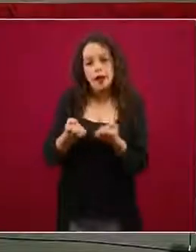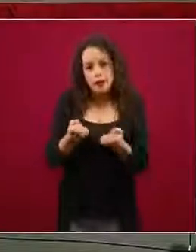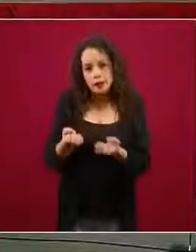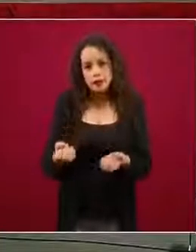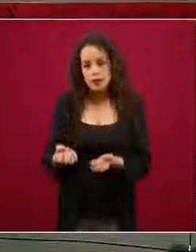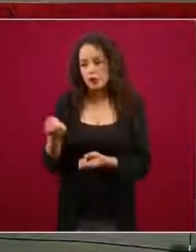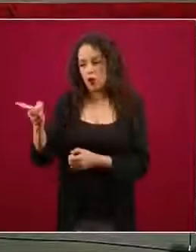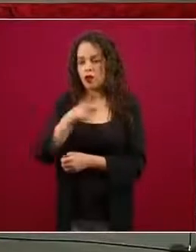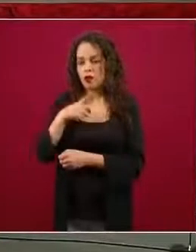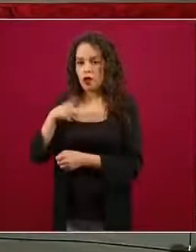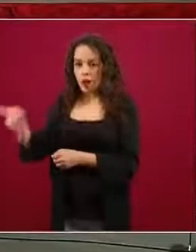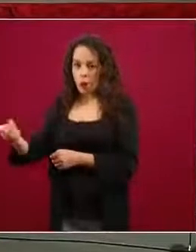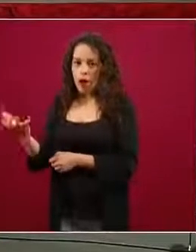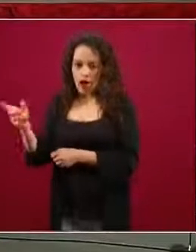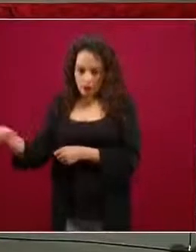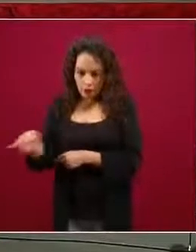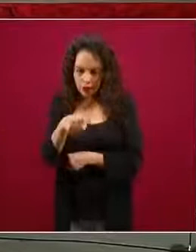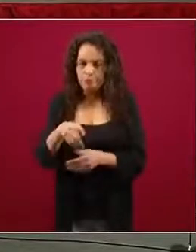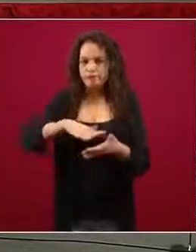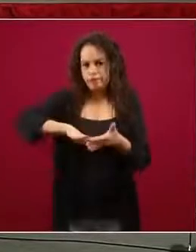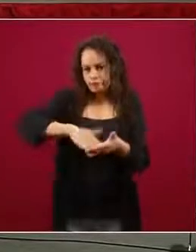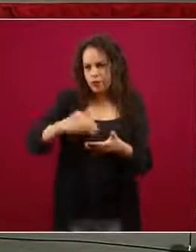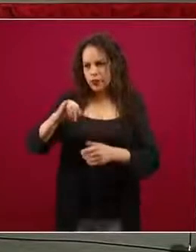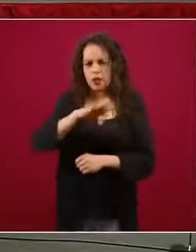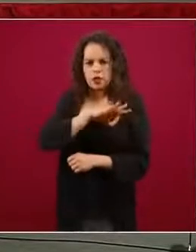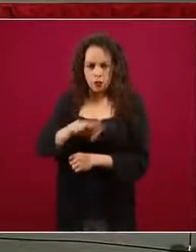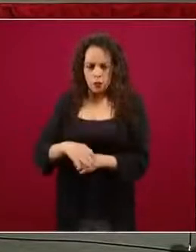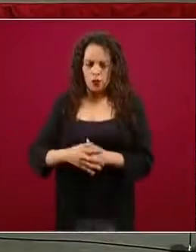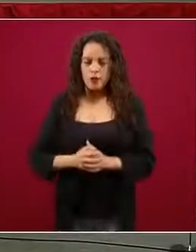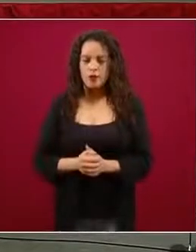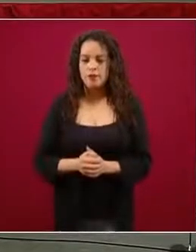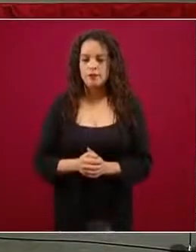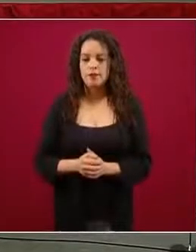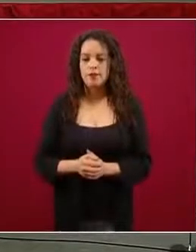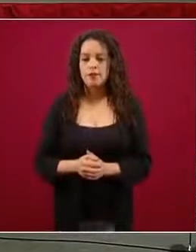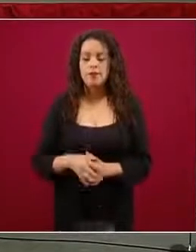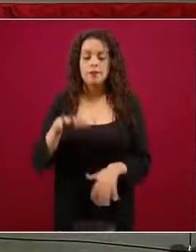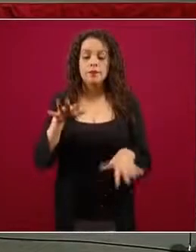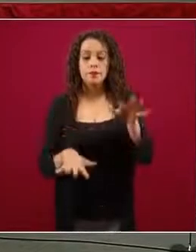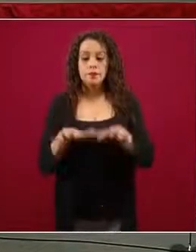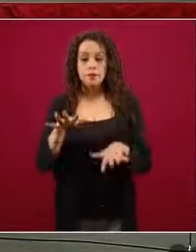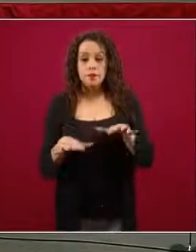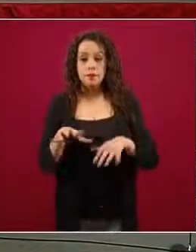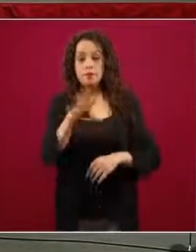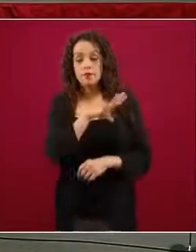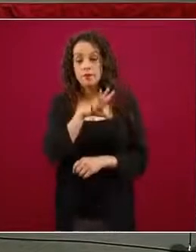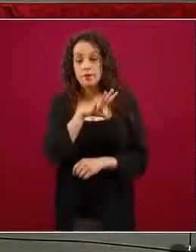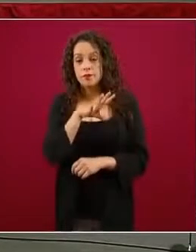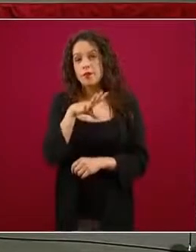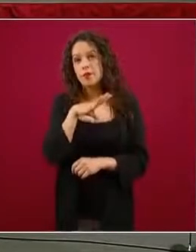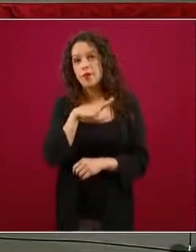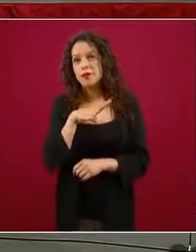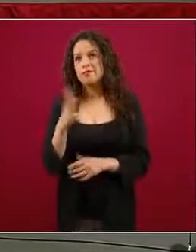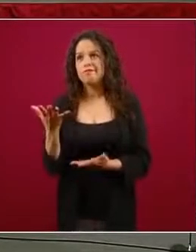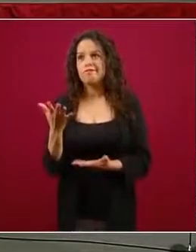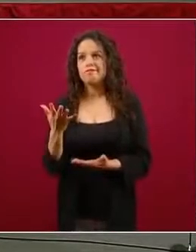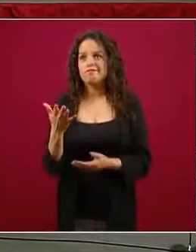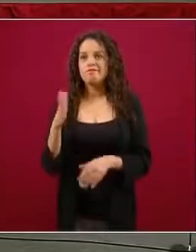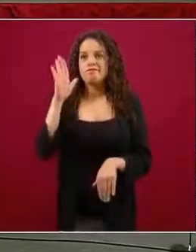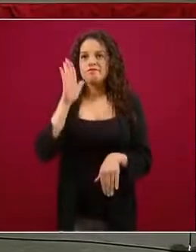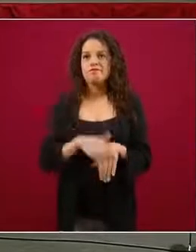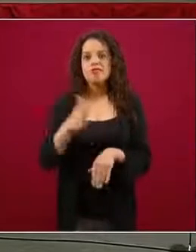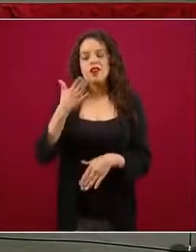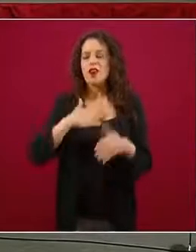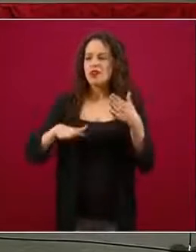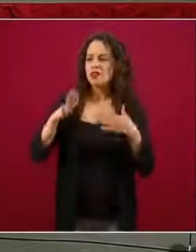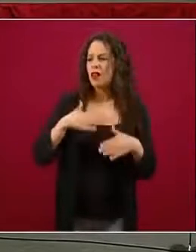de la población que puede ser más compleja y que a veces causa que haya más desgaste familiar, que son las personas